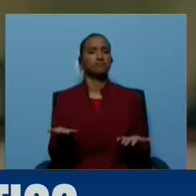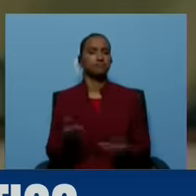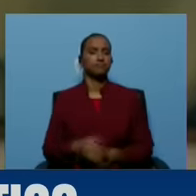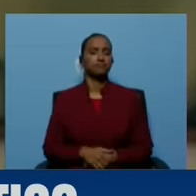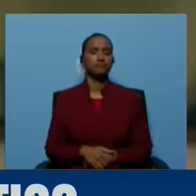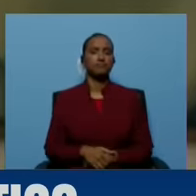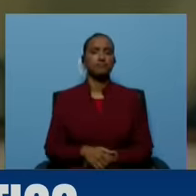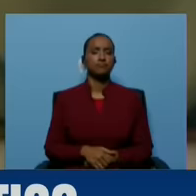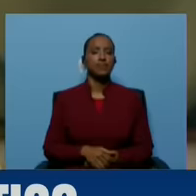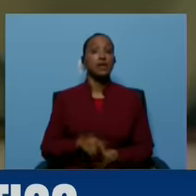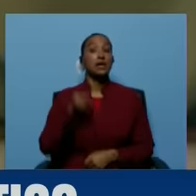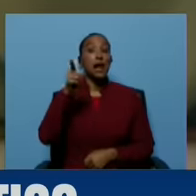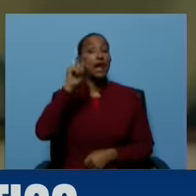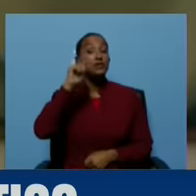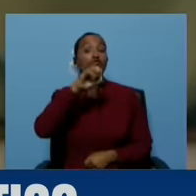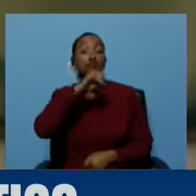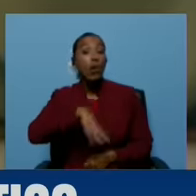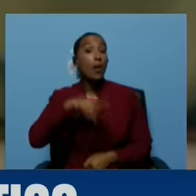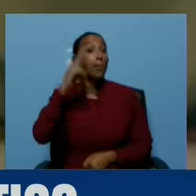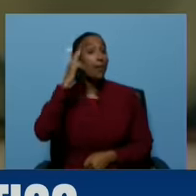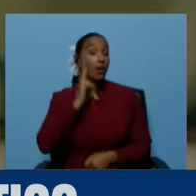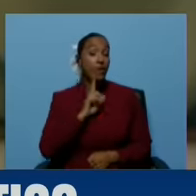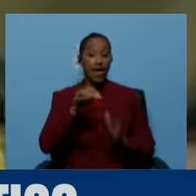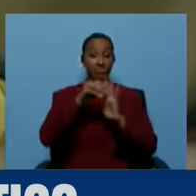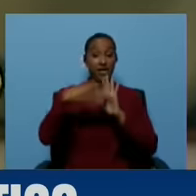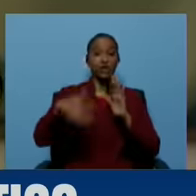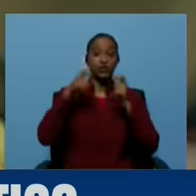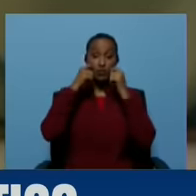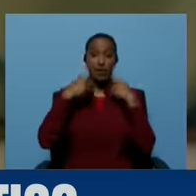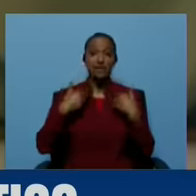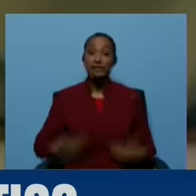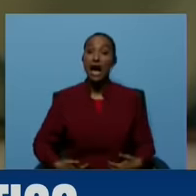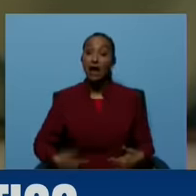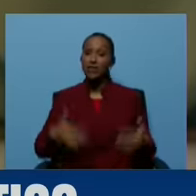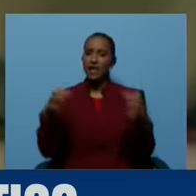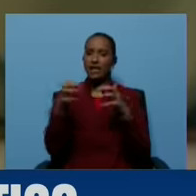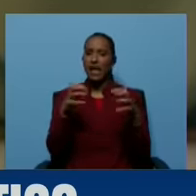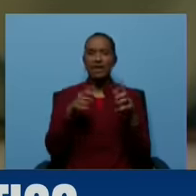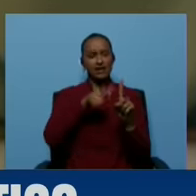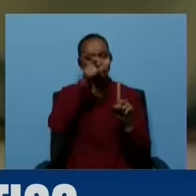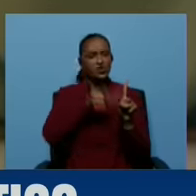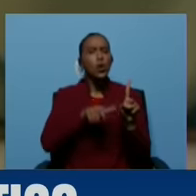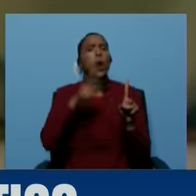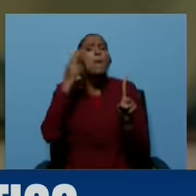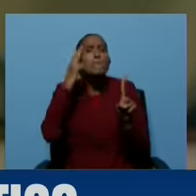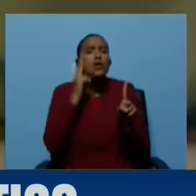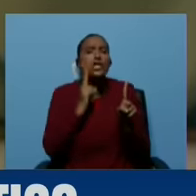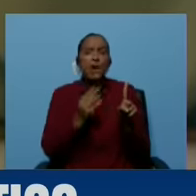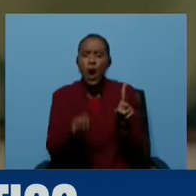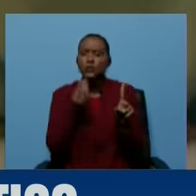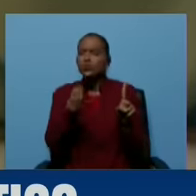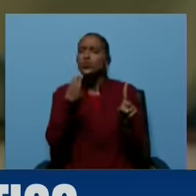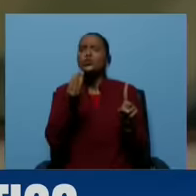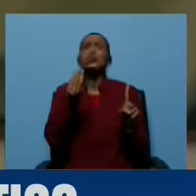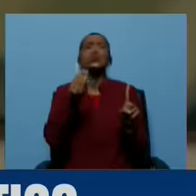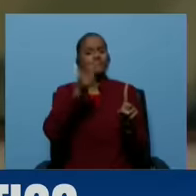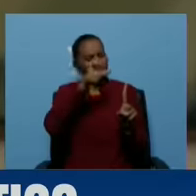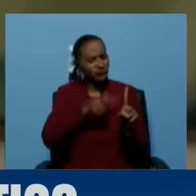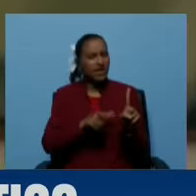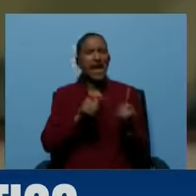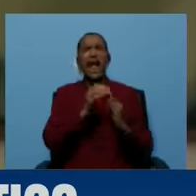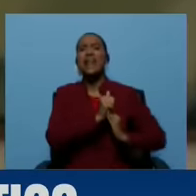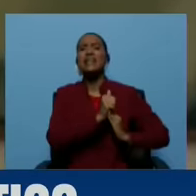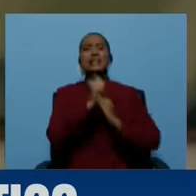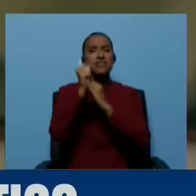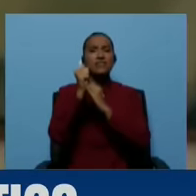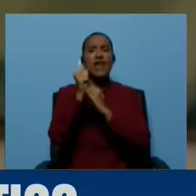de Bolívar al derecho humanitario de guerra, un ser universal que también ha generado mucha